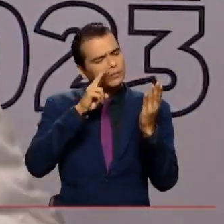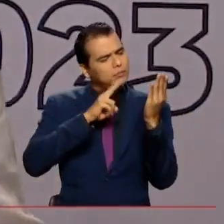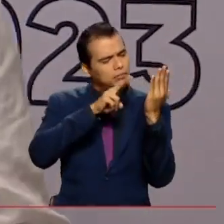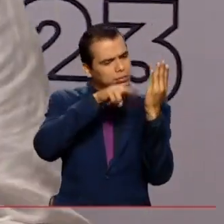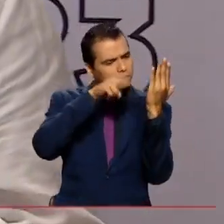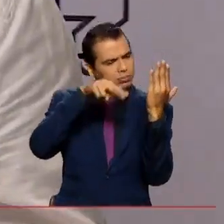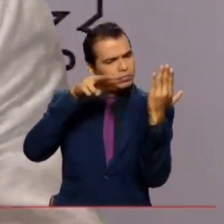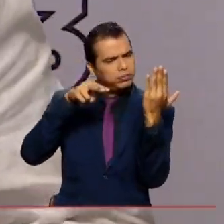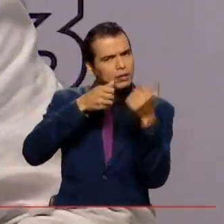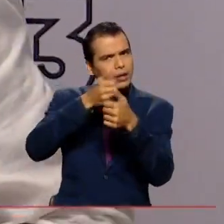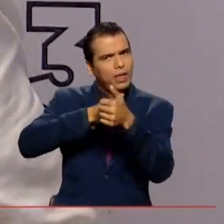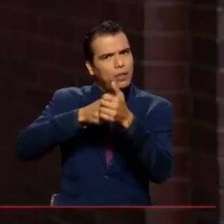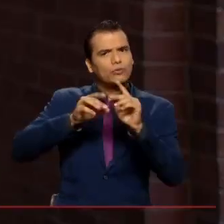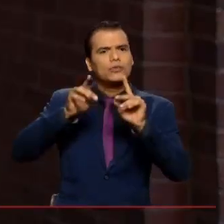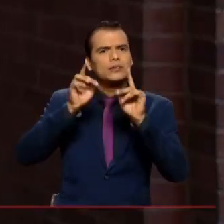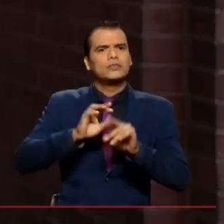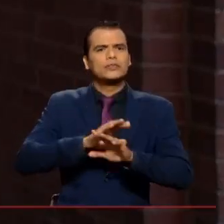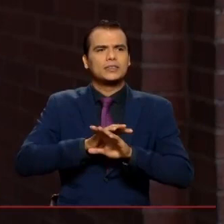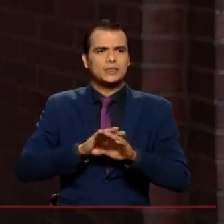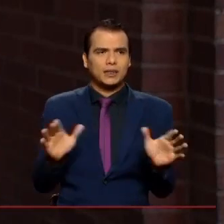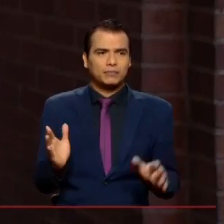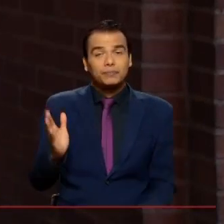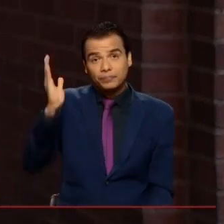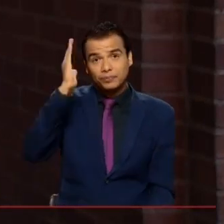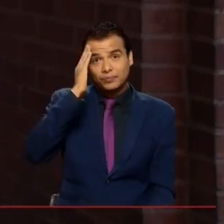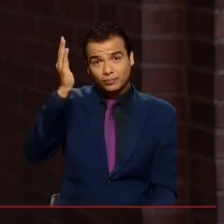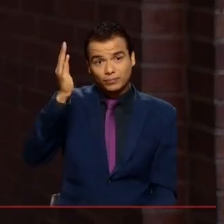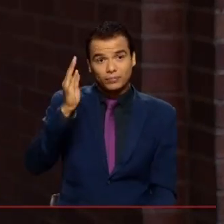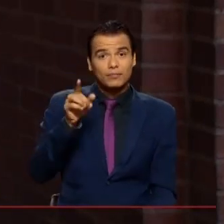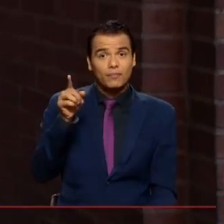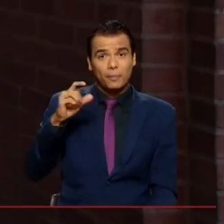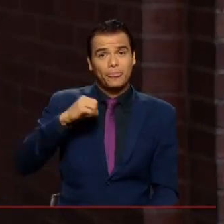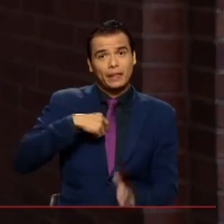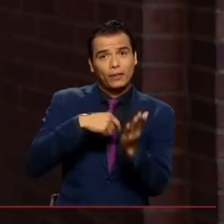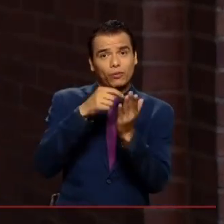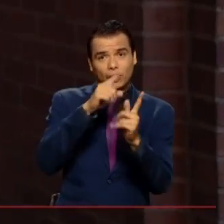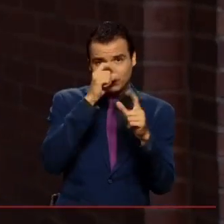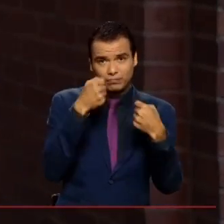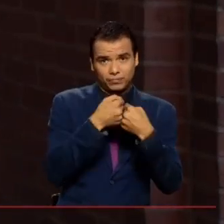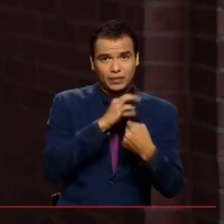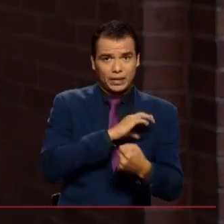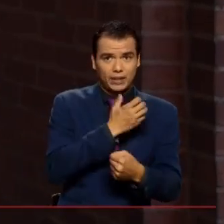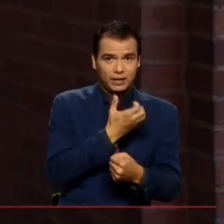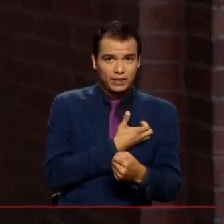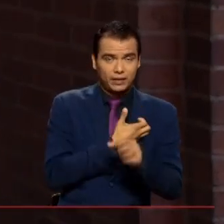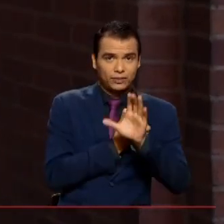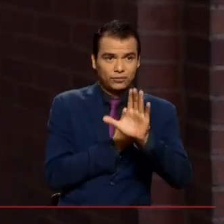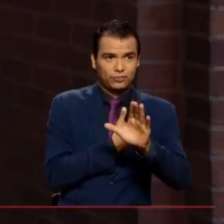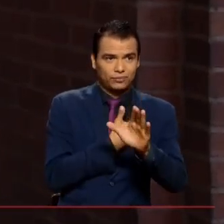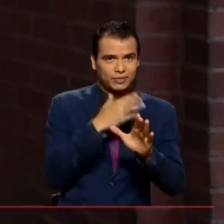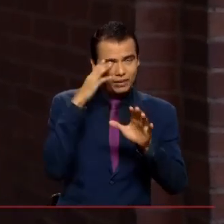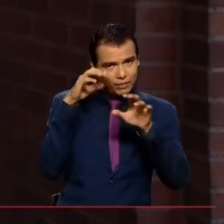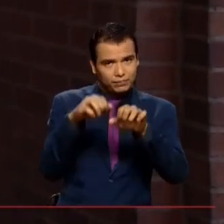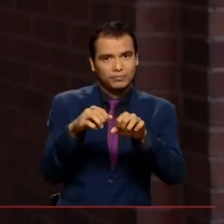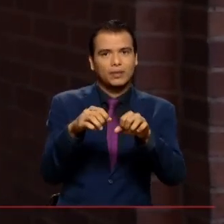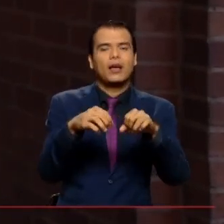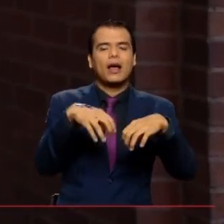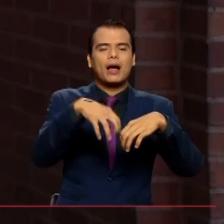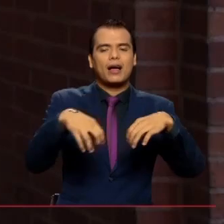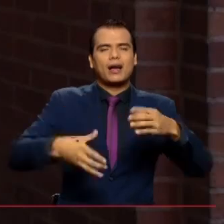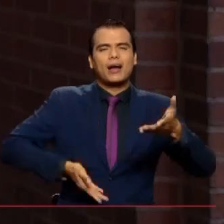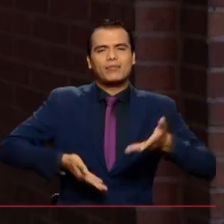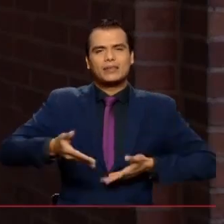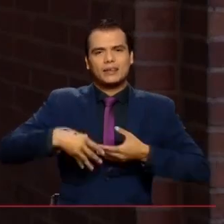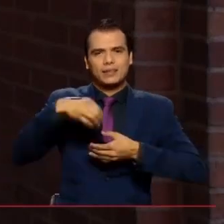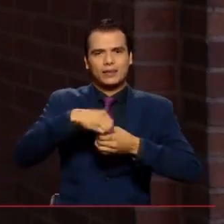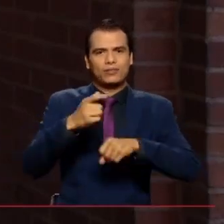decisión habida cuenta de la suscripción de un contrato con el municipio de Cali por el alquiler de unos arrendamientos,